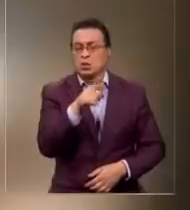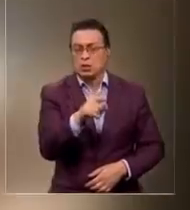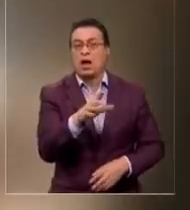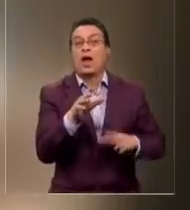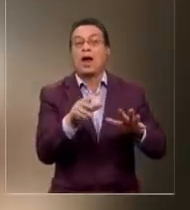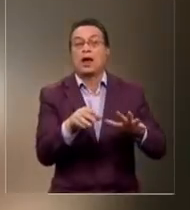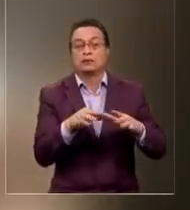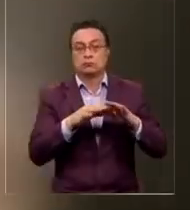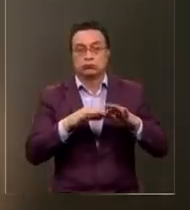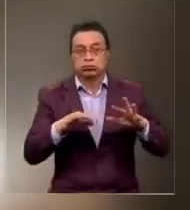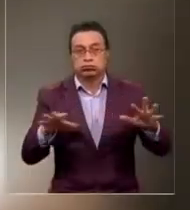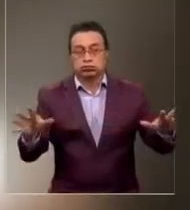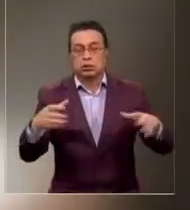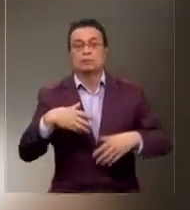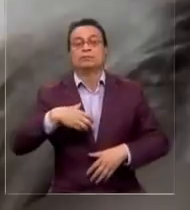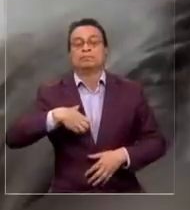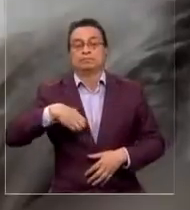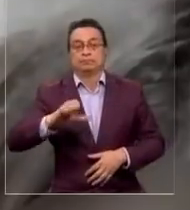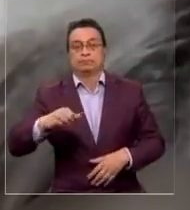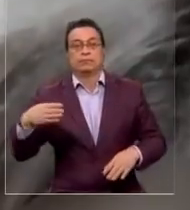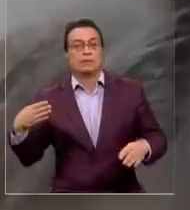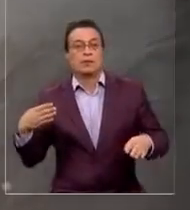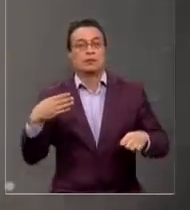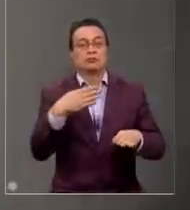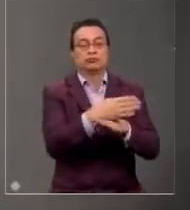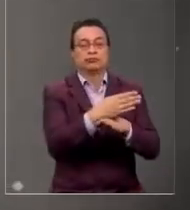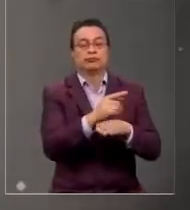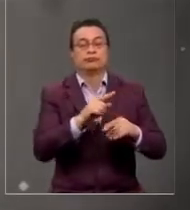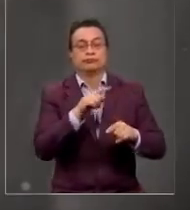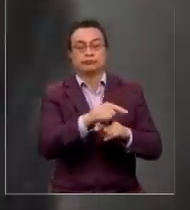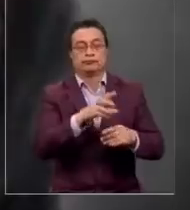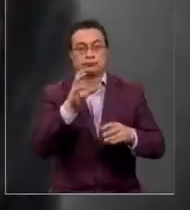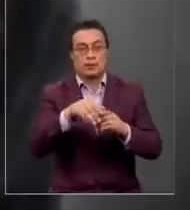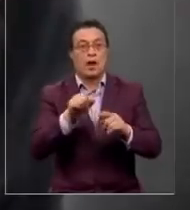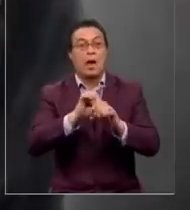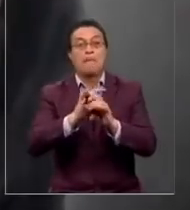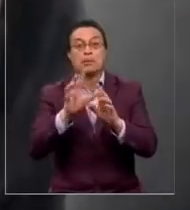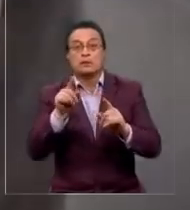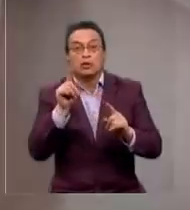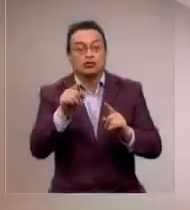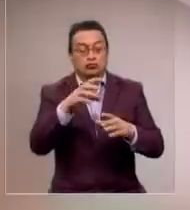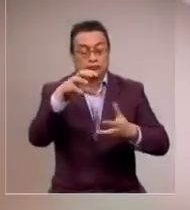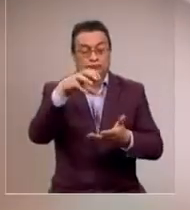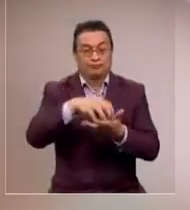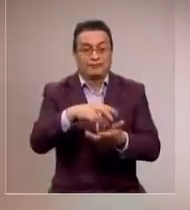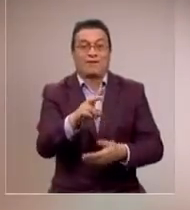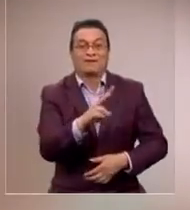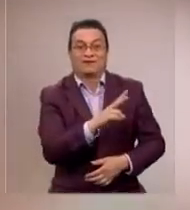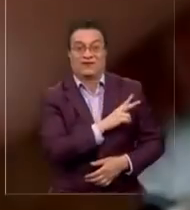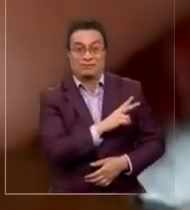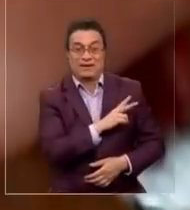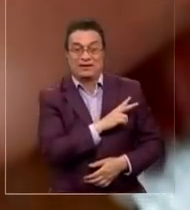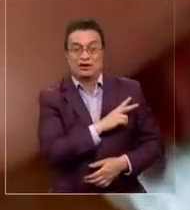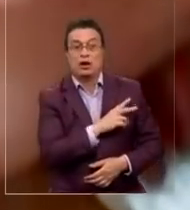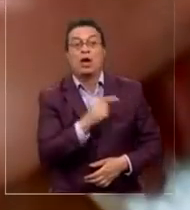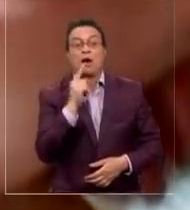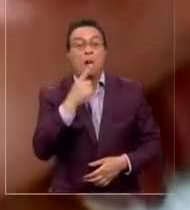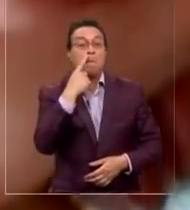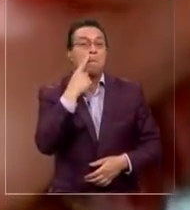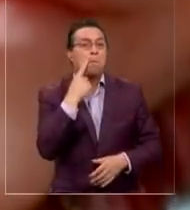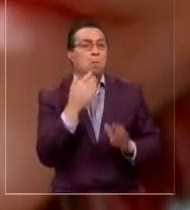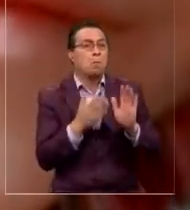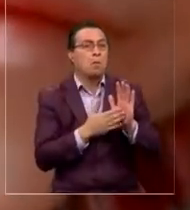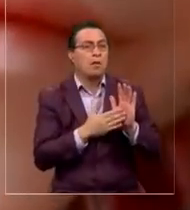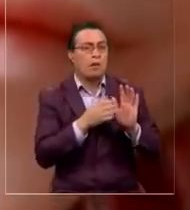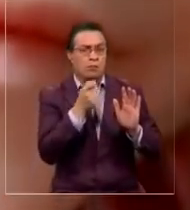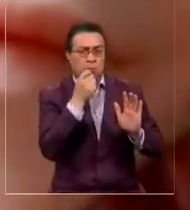les decíamos, el despliegue por parte de personal de la Policía de Investigaciones, en particular en Valparaíso, para poder verificar este